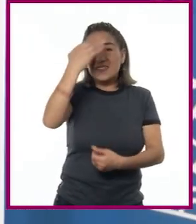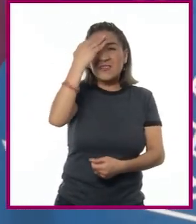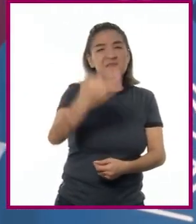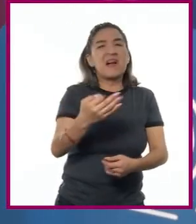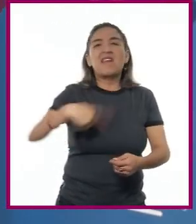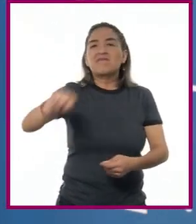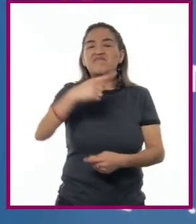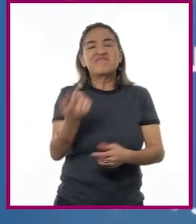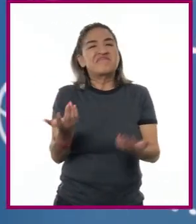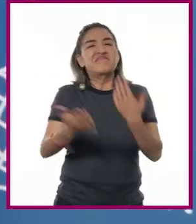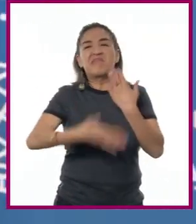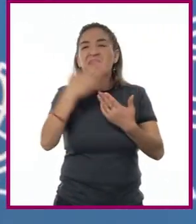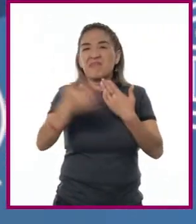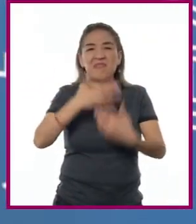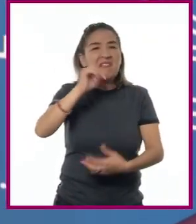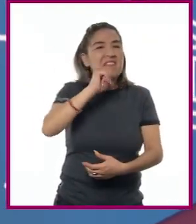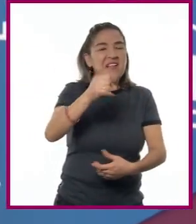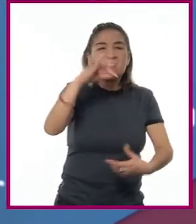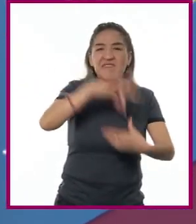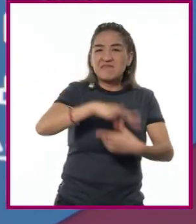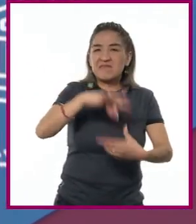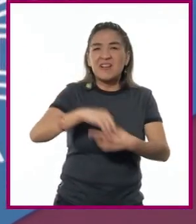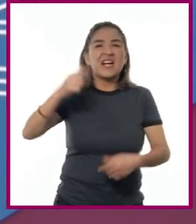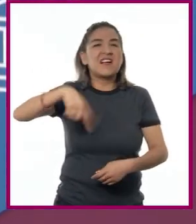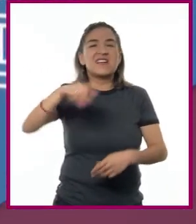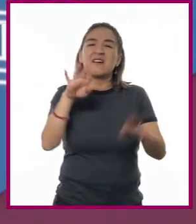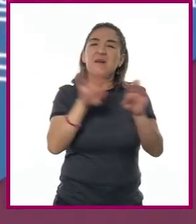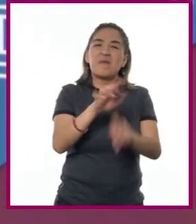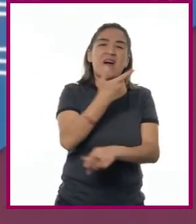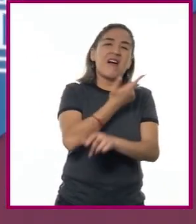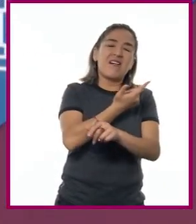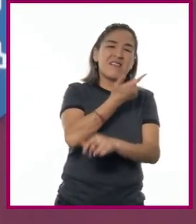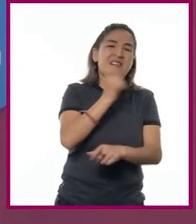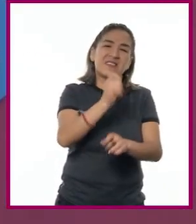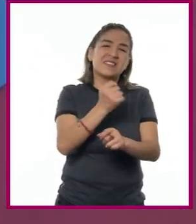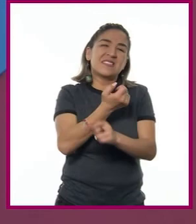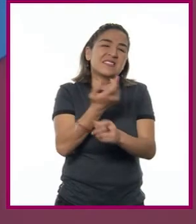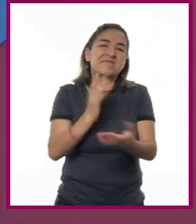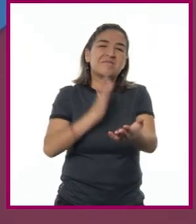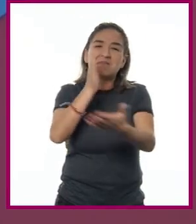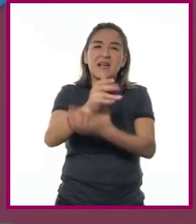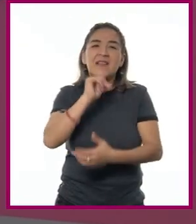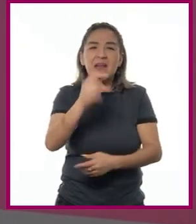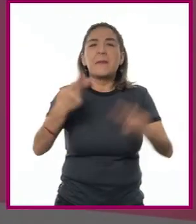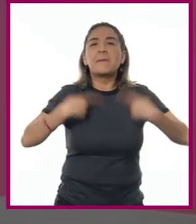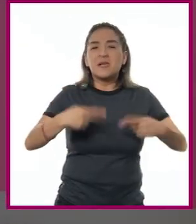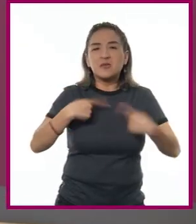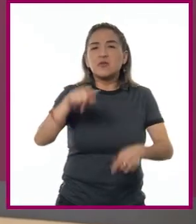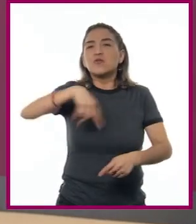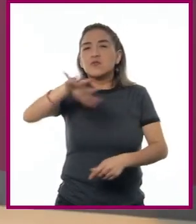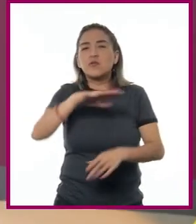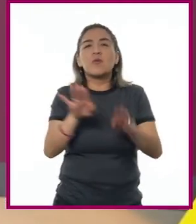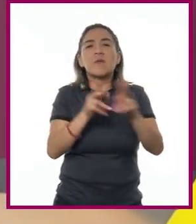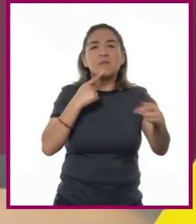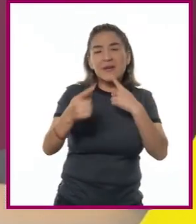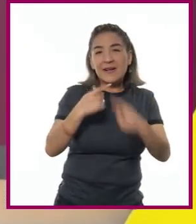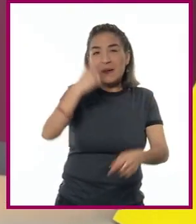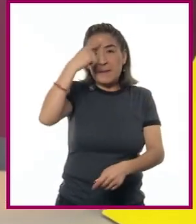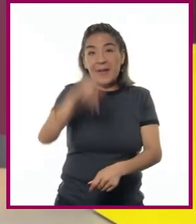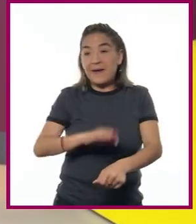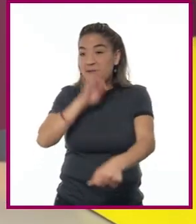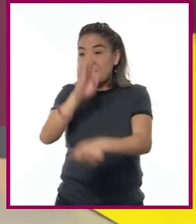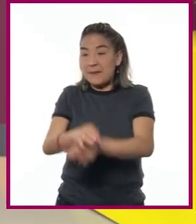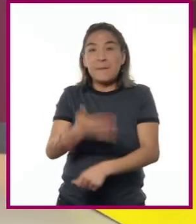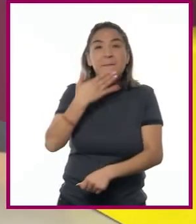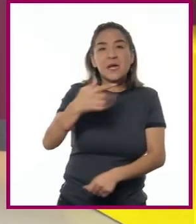pocas votaciones. La promoción de una participación institucional donde la sociedad democrática se vea favorecida